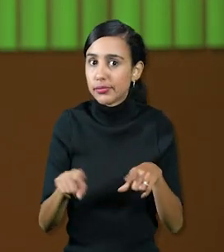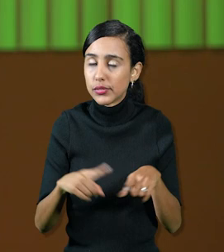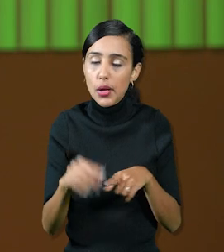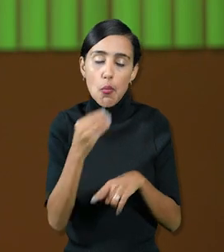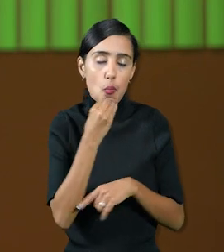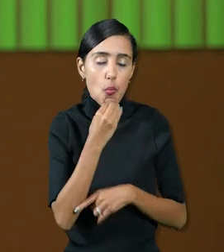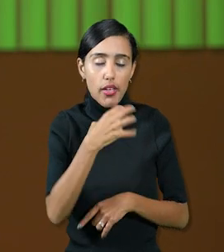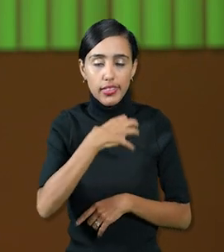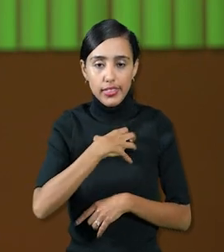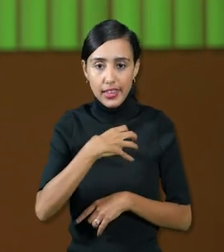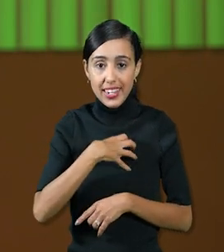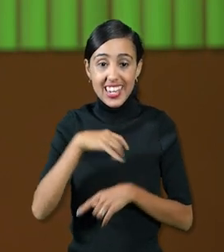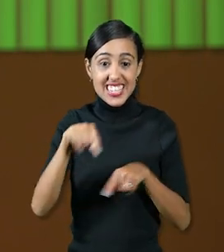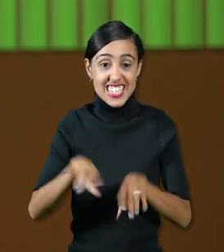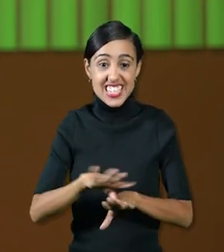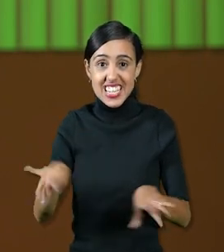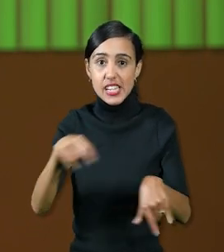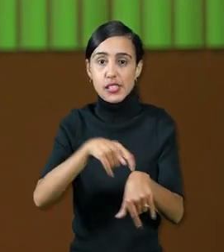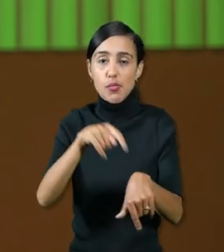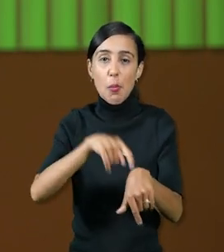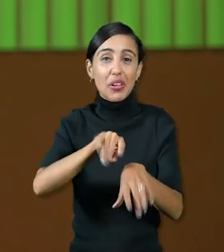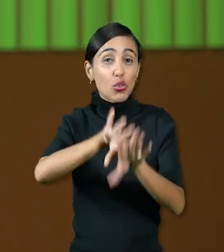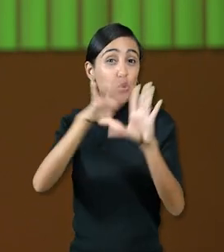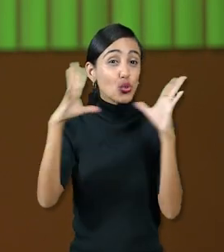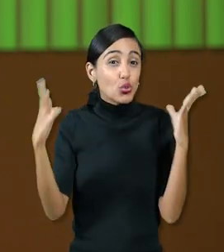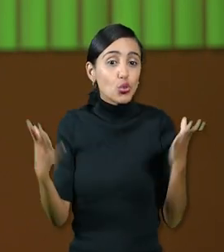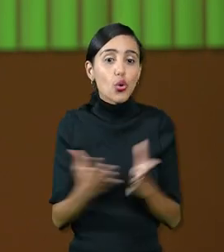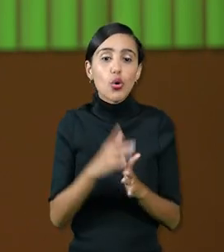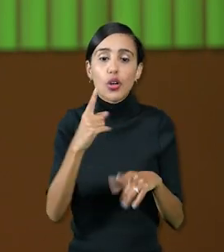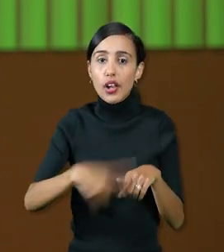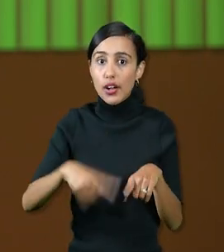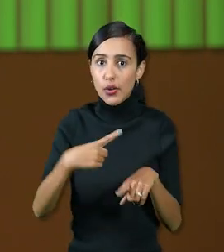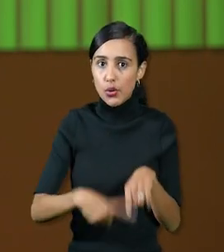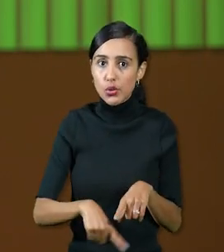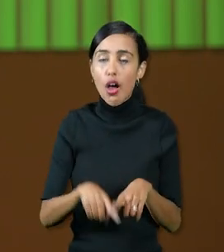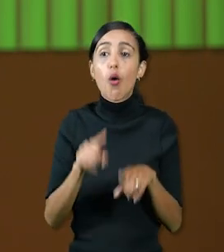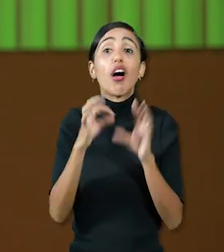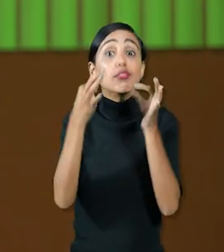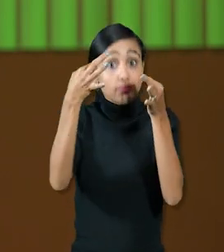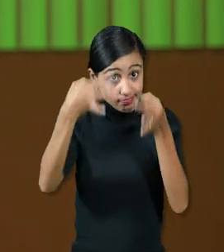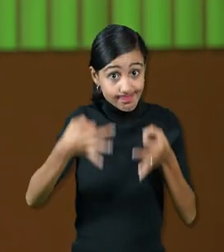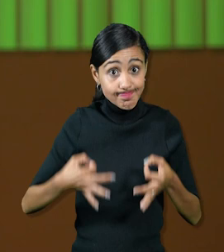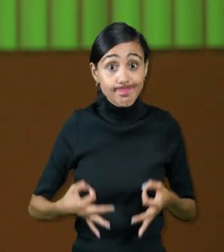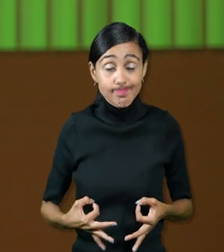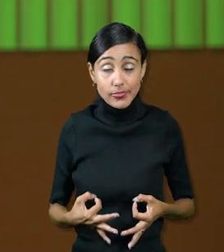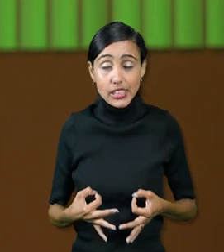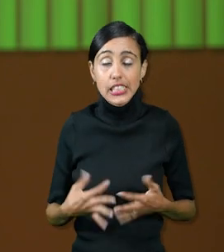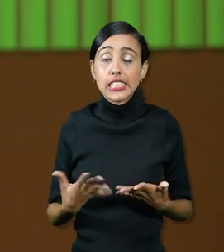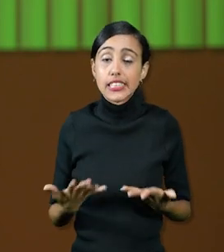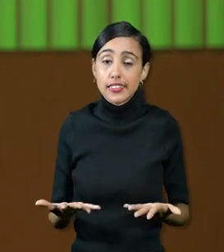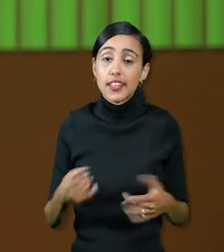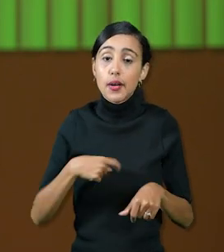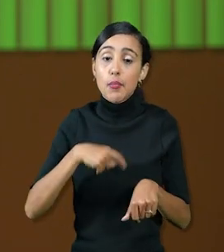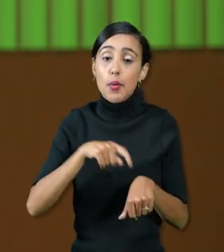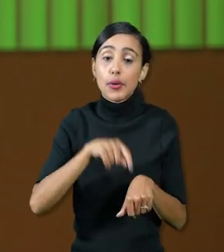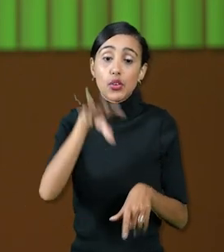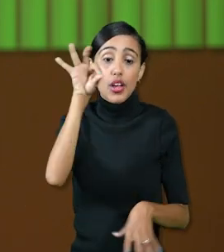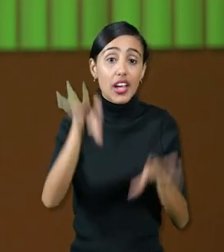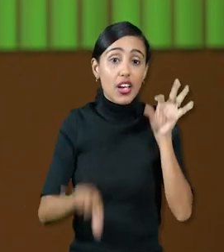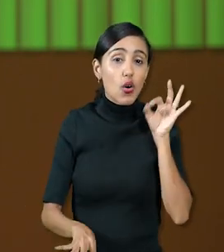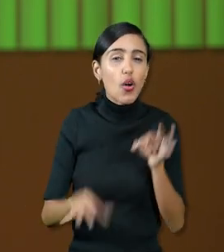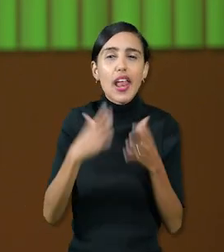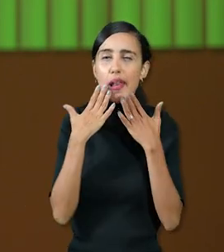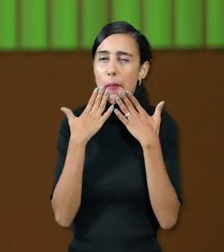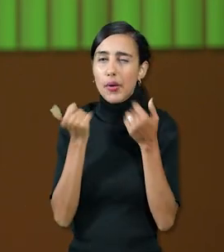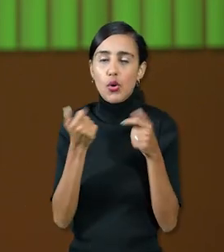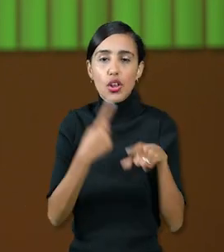tener. Es el momento en que tienes todo el material y te enfrentas a la verdad, ¿no? Entonces es el momento de escoger las mejores